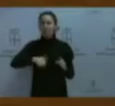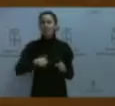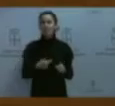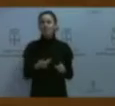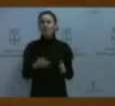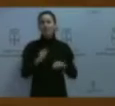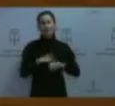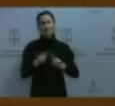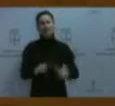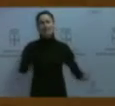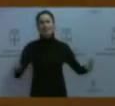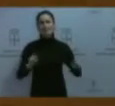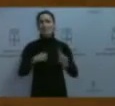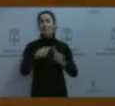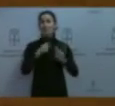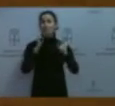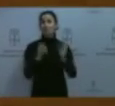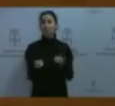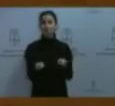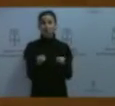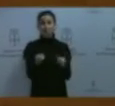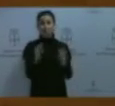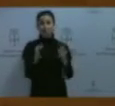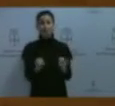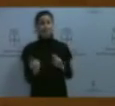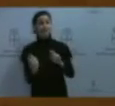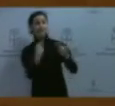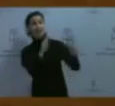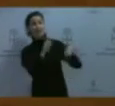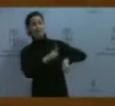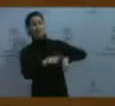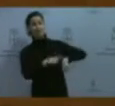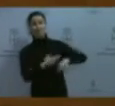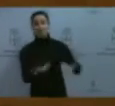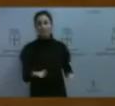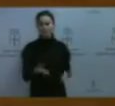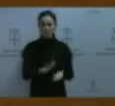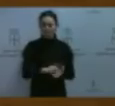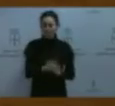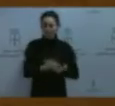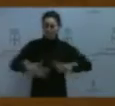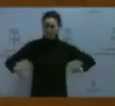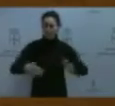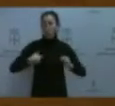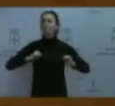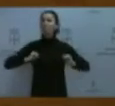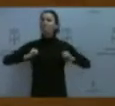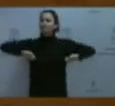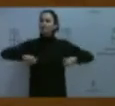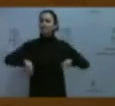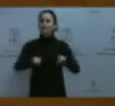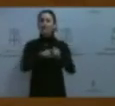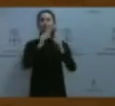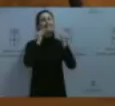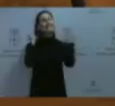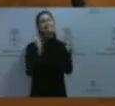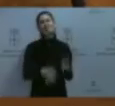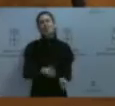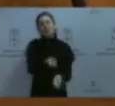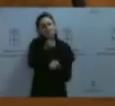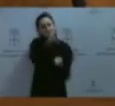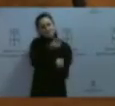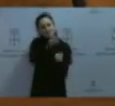tiempo abondo, además reglado, para disponer bien de él, pues voy a permitirme empezar contando una historia, que no